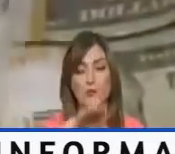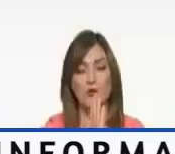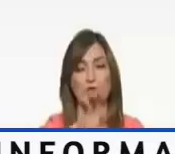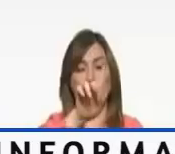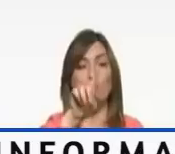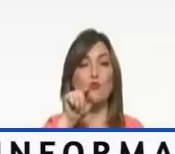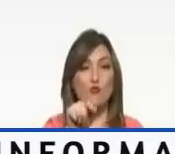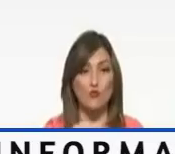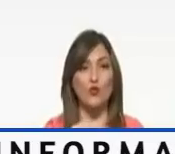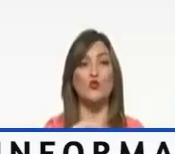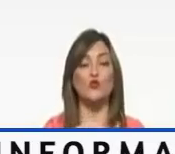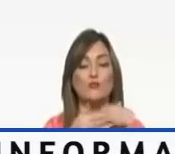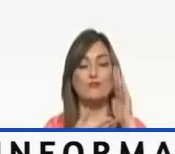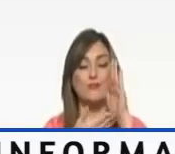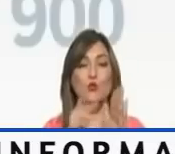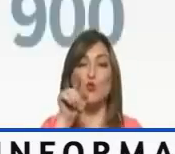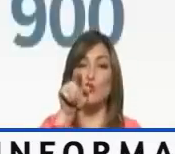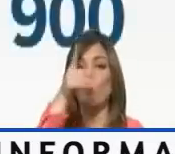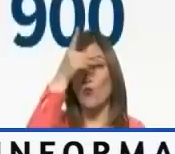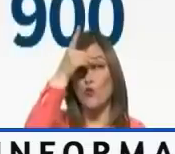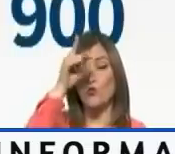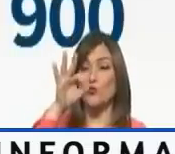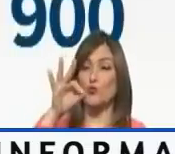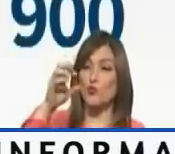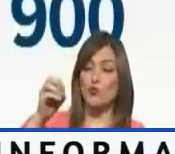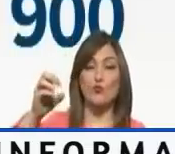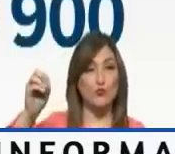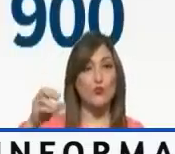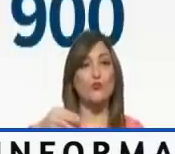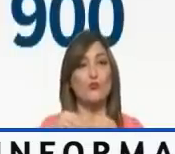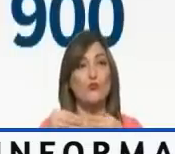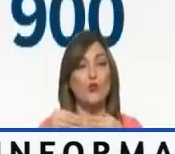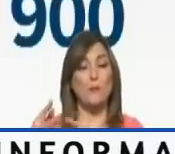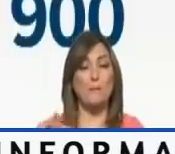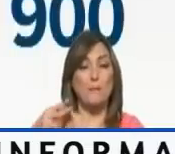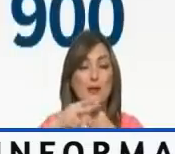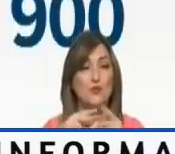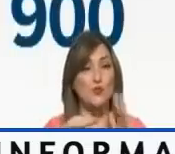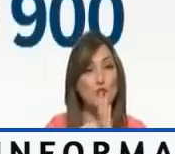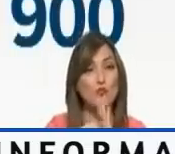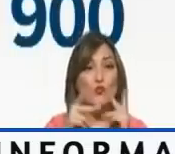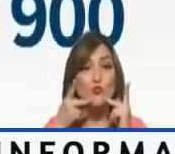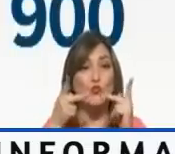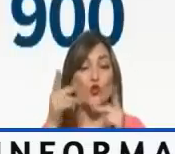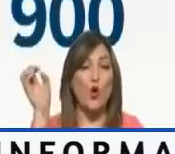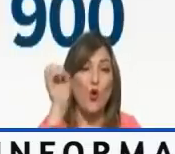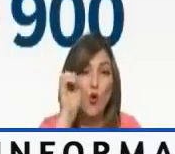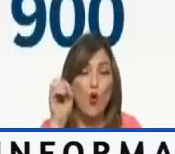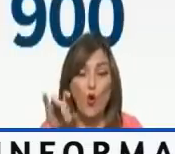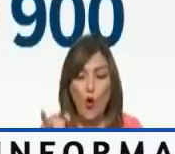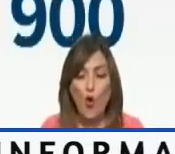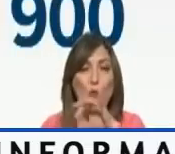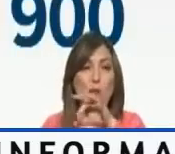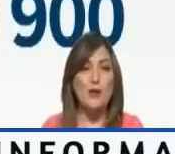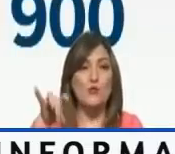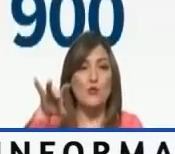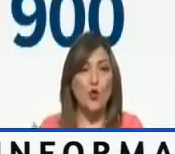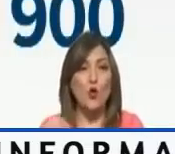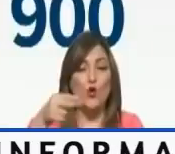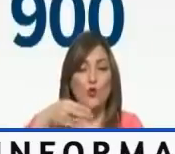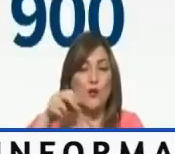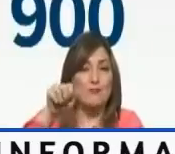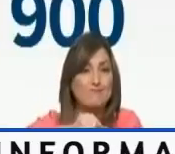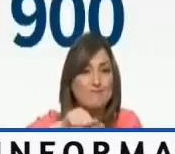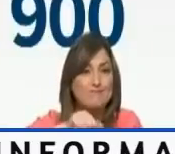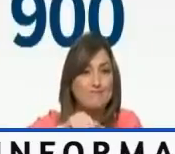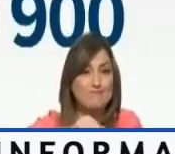$1,000. Ejemplo, si usted tiene una deuda de $900 por un crédito en un banco público o una cooperativa, su nombre será